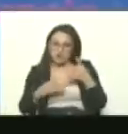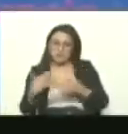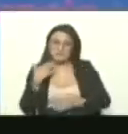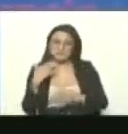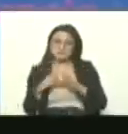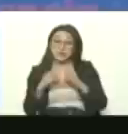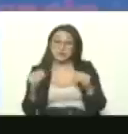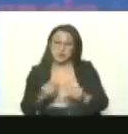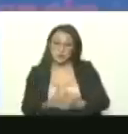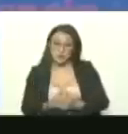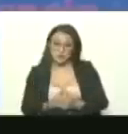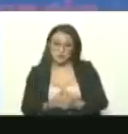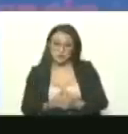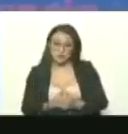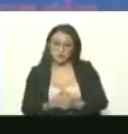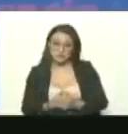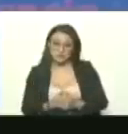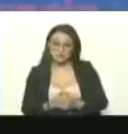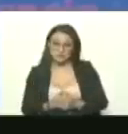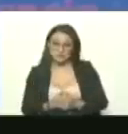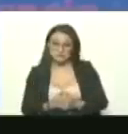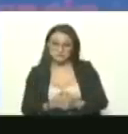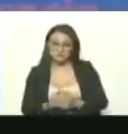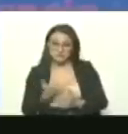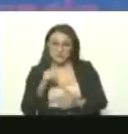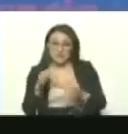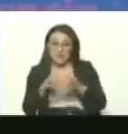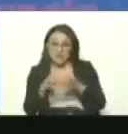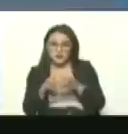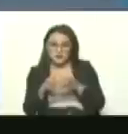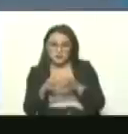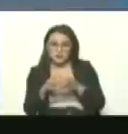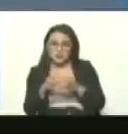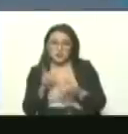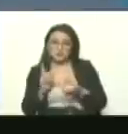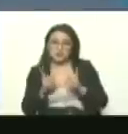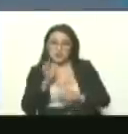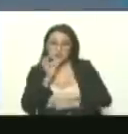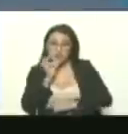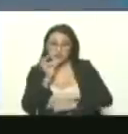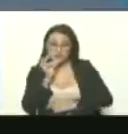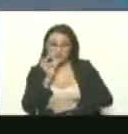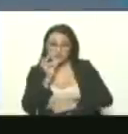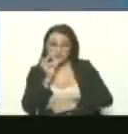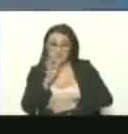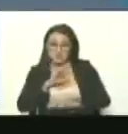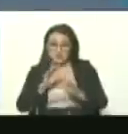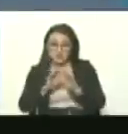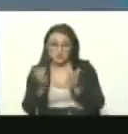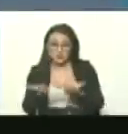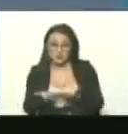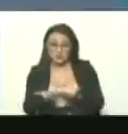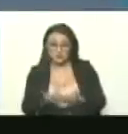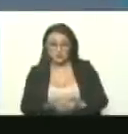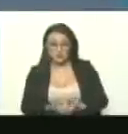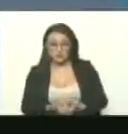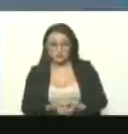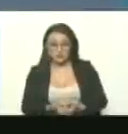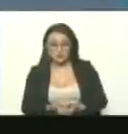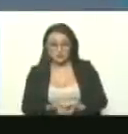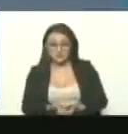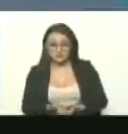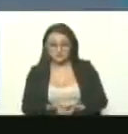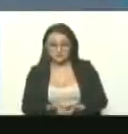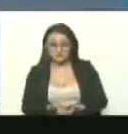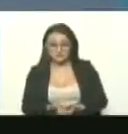a todo, afecta, correcto. Lo afecta a todo. Y hay sectores negacionistas todavía. ¿Eh? Ahí sí, en el mundo hay sectores negacionistas. Uno